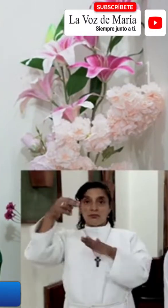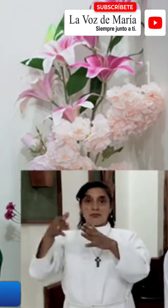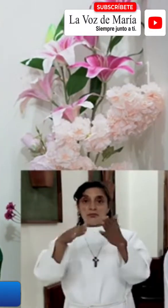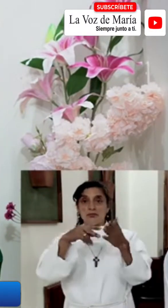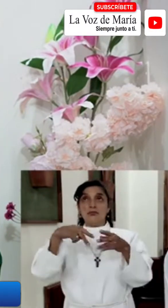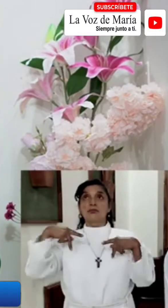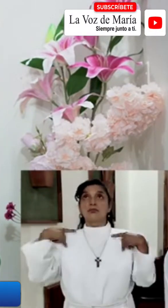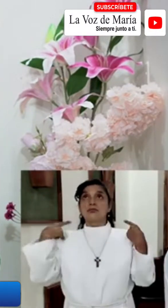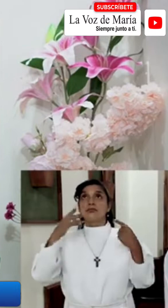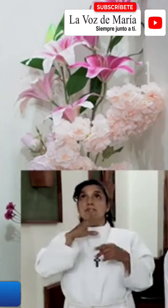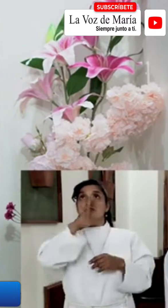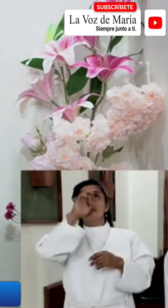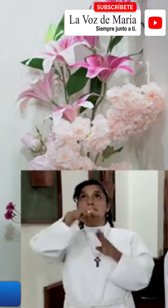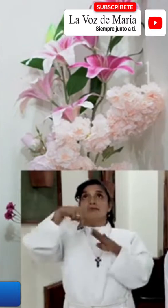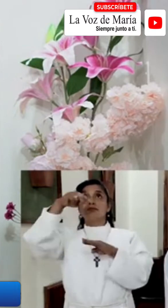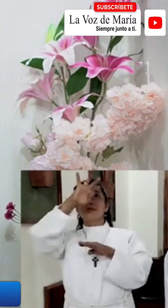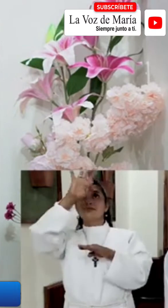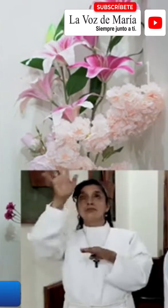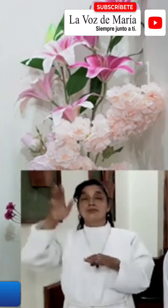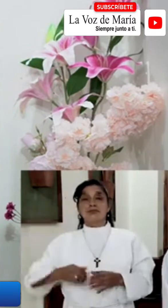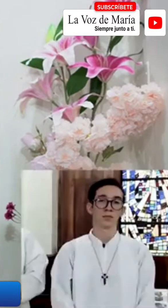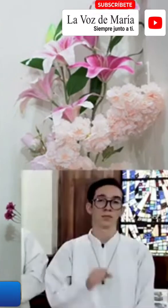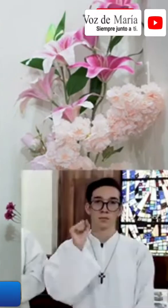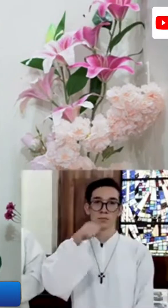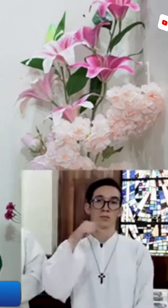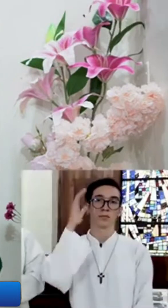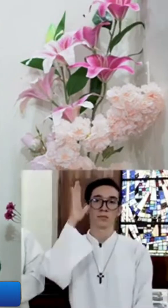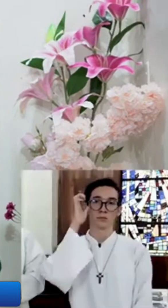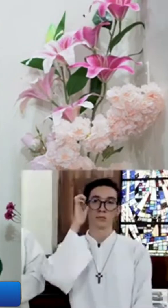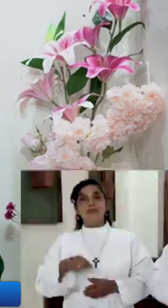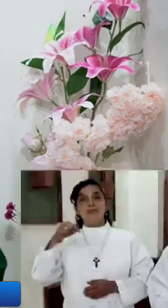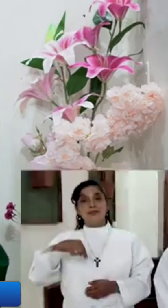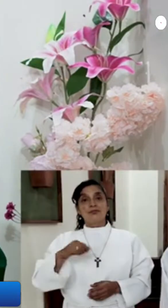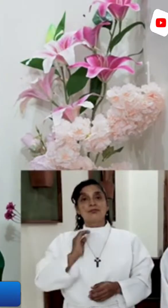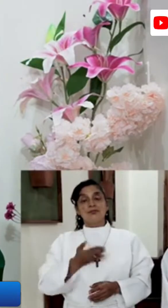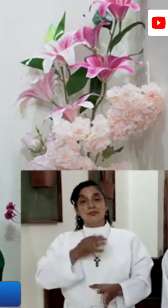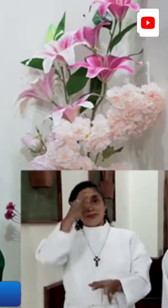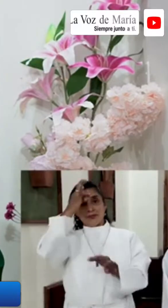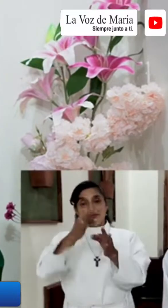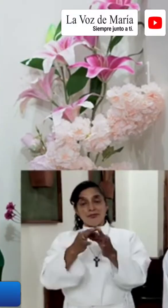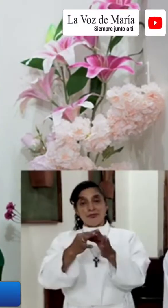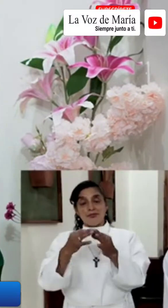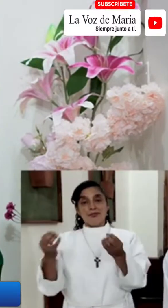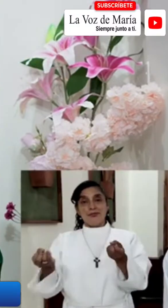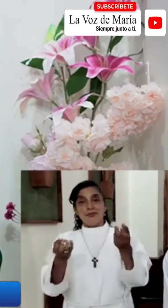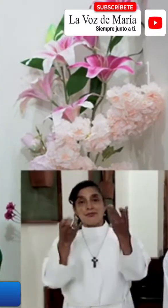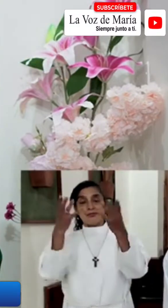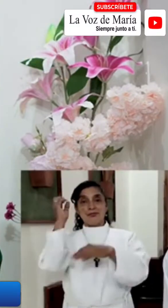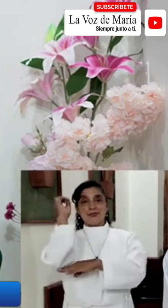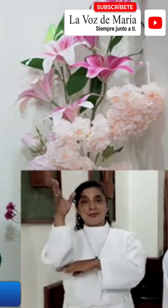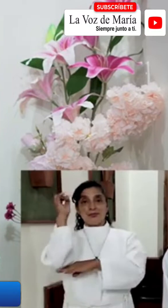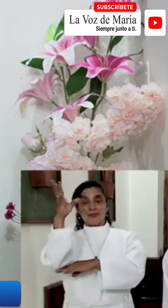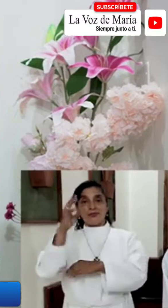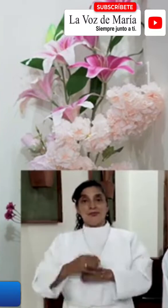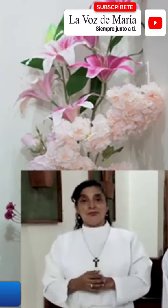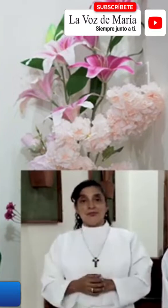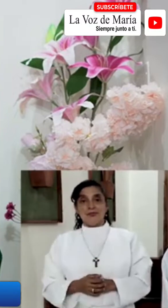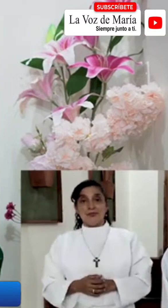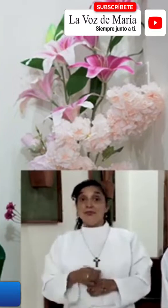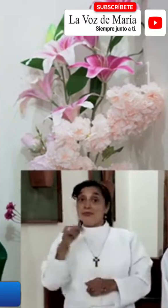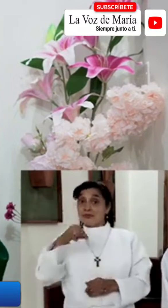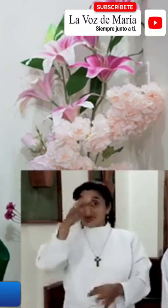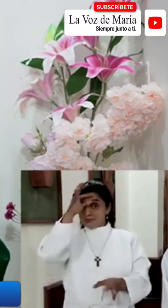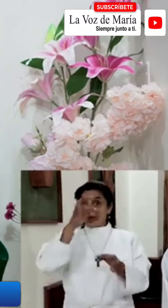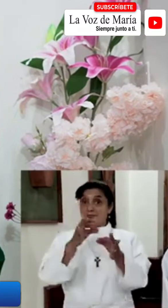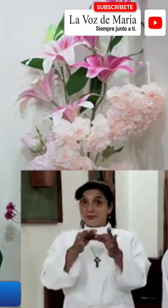la resurrección de los muertos y en la vida eterna? Sí, creo. Esta es la fe que nos gloriamos de profesar. Es la